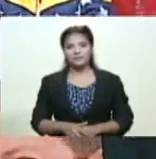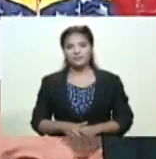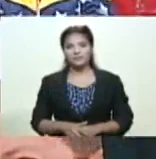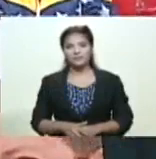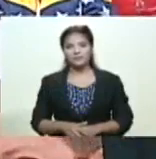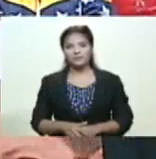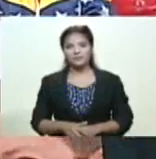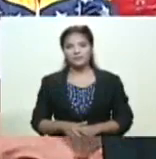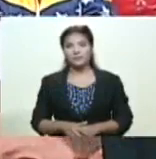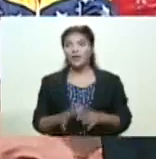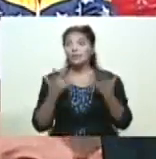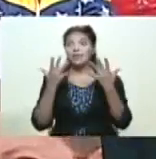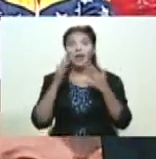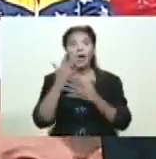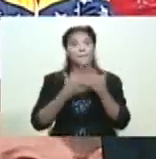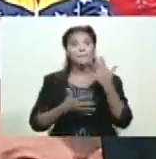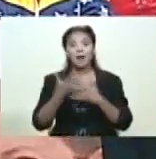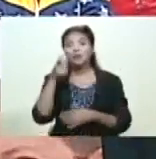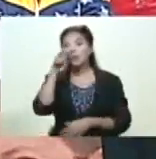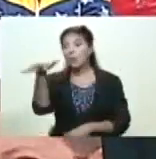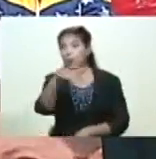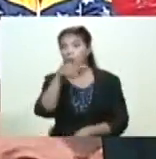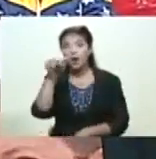de las manos del pueblo,